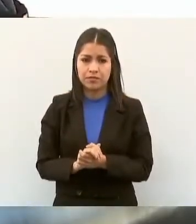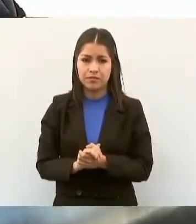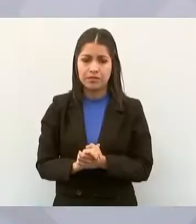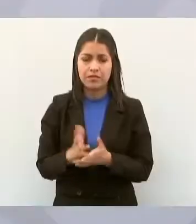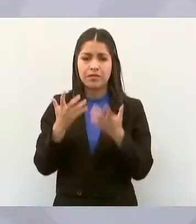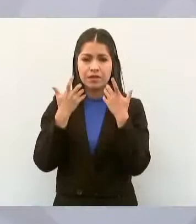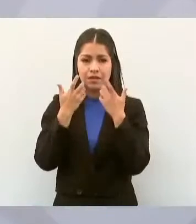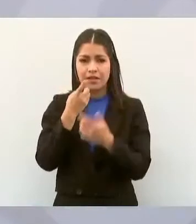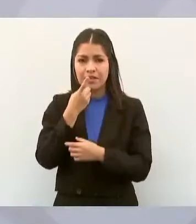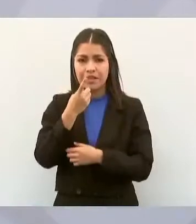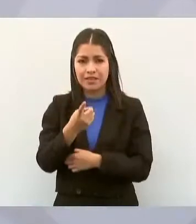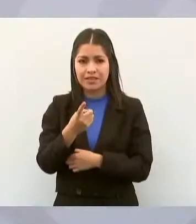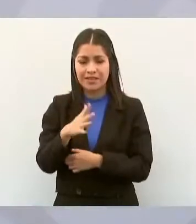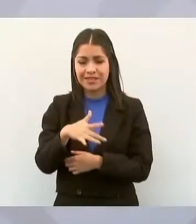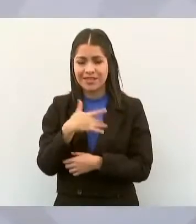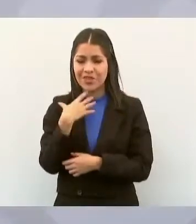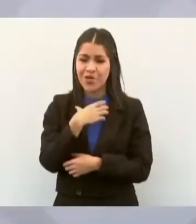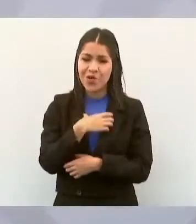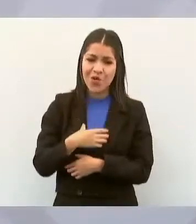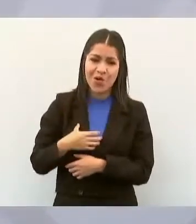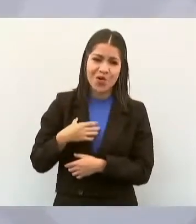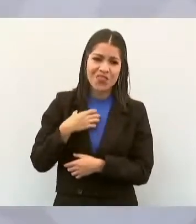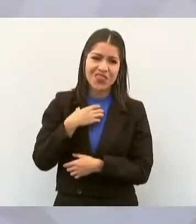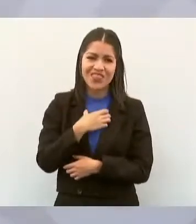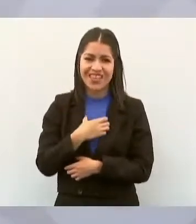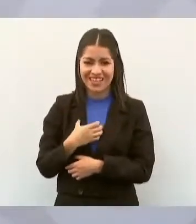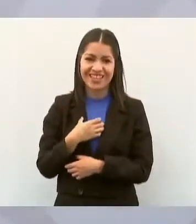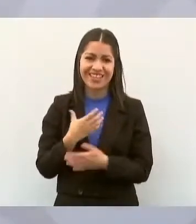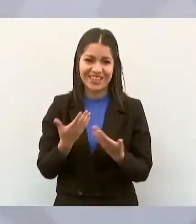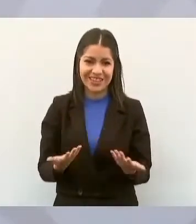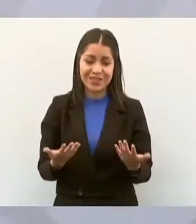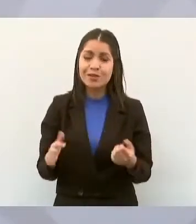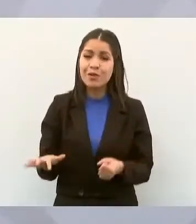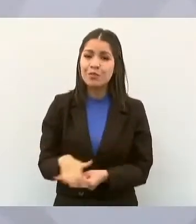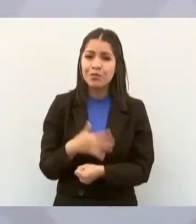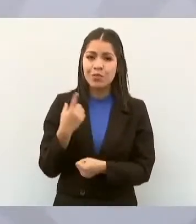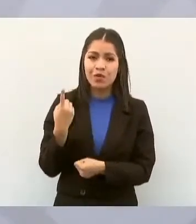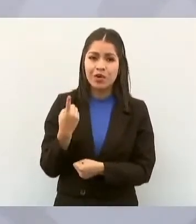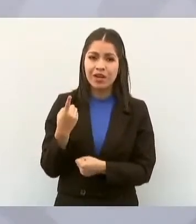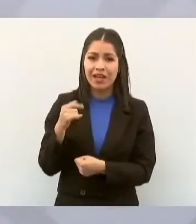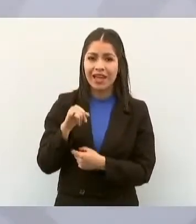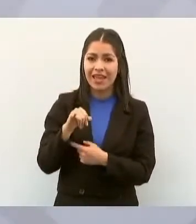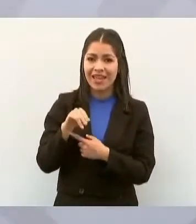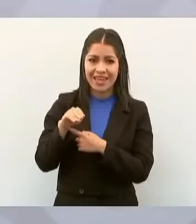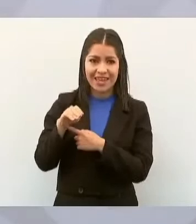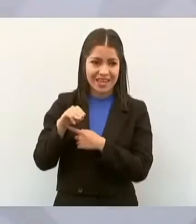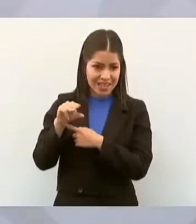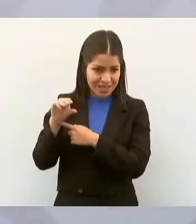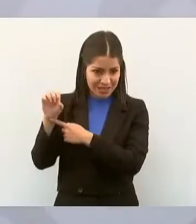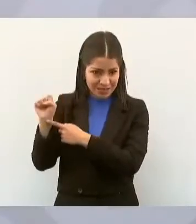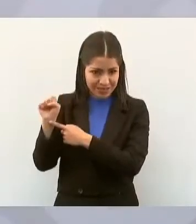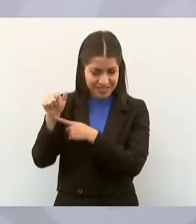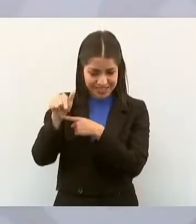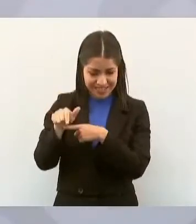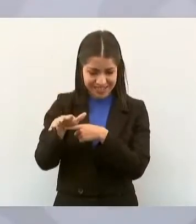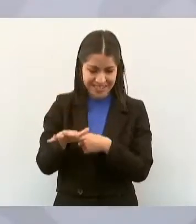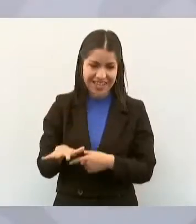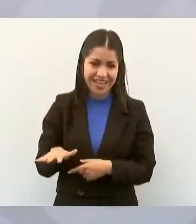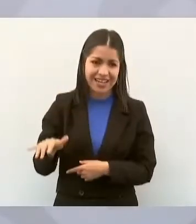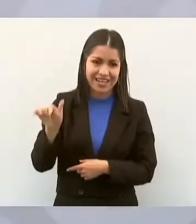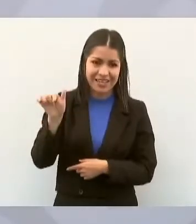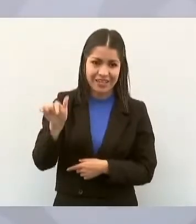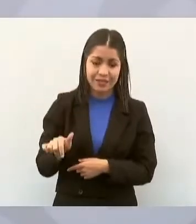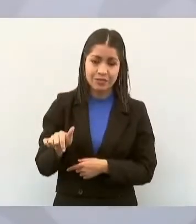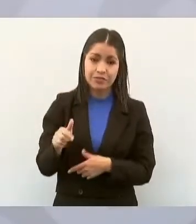nuestro gran beneplácito, nuestra gran satisfacción de que el IMSS, el Instituto Mexicano del Seguro